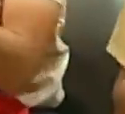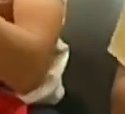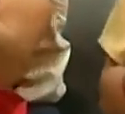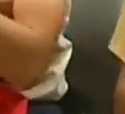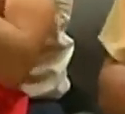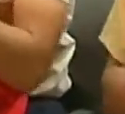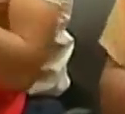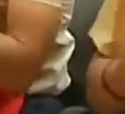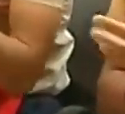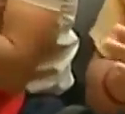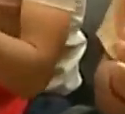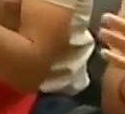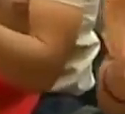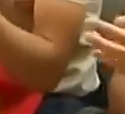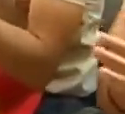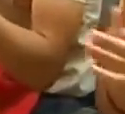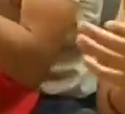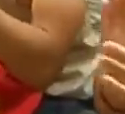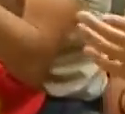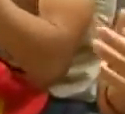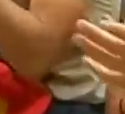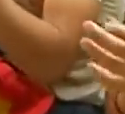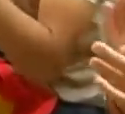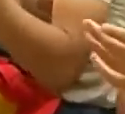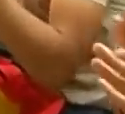Federación Venezolana de Estudiantes de Educación Media.